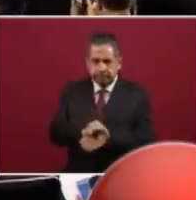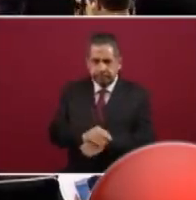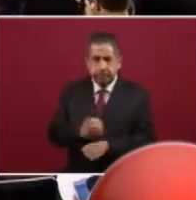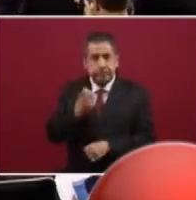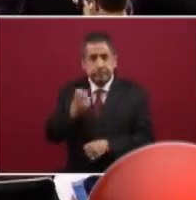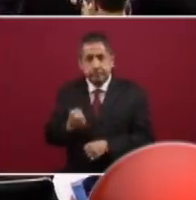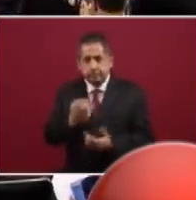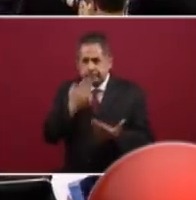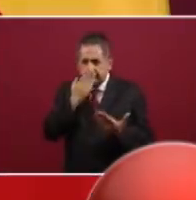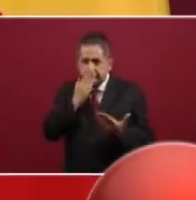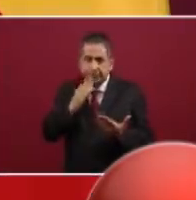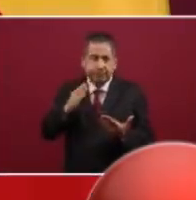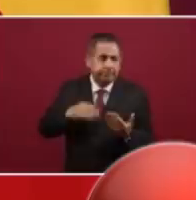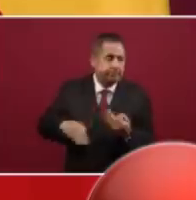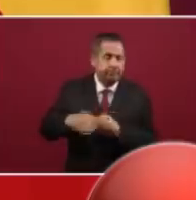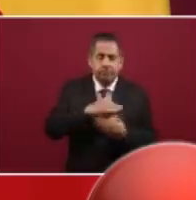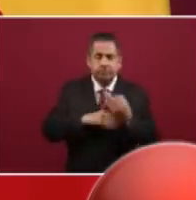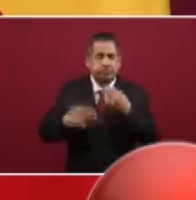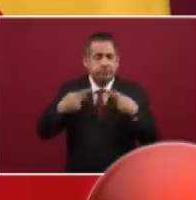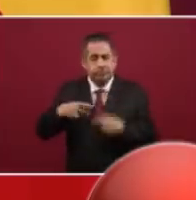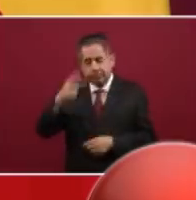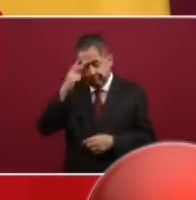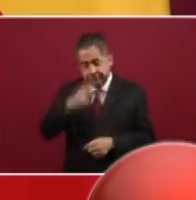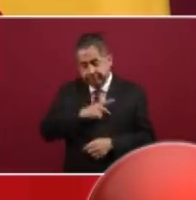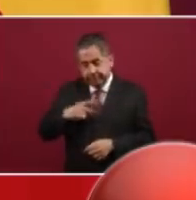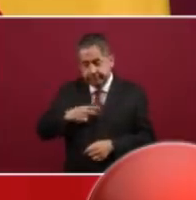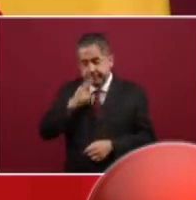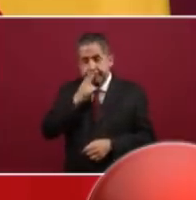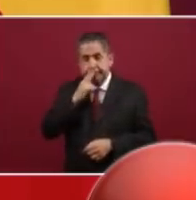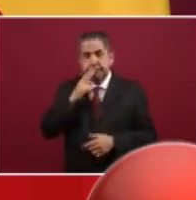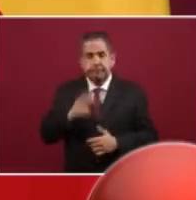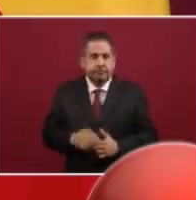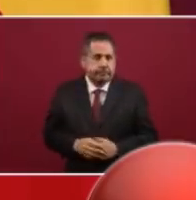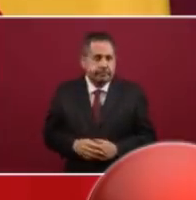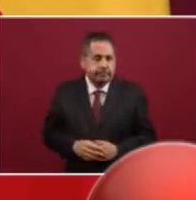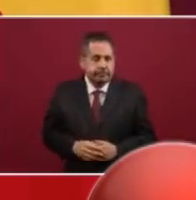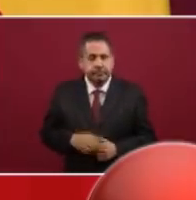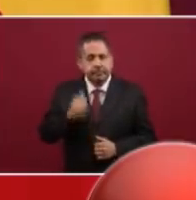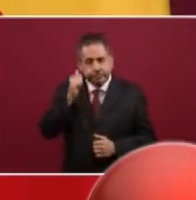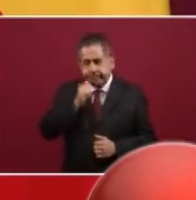mexicanos. Y siempre